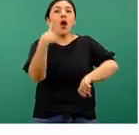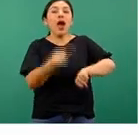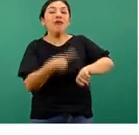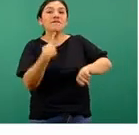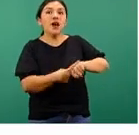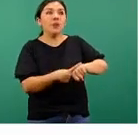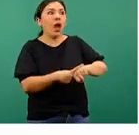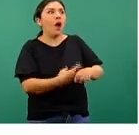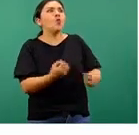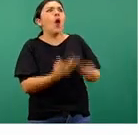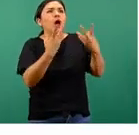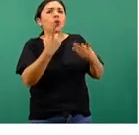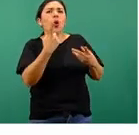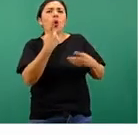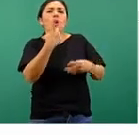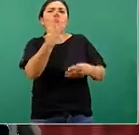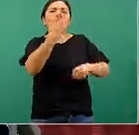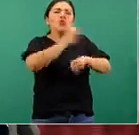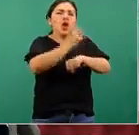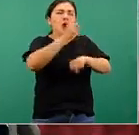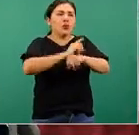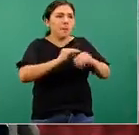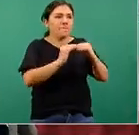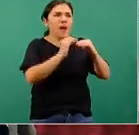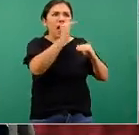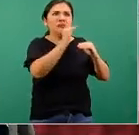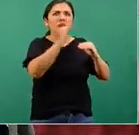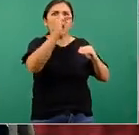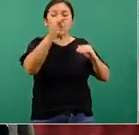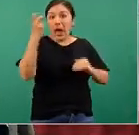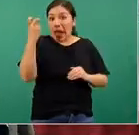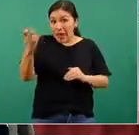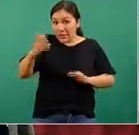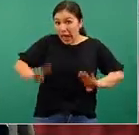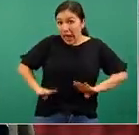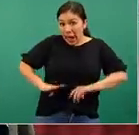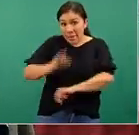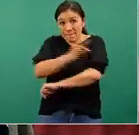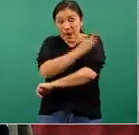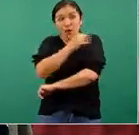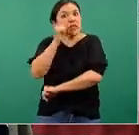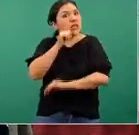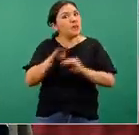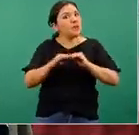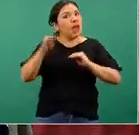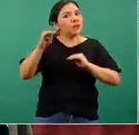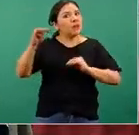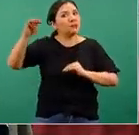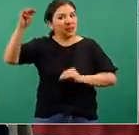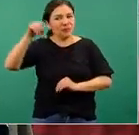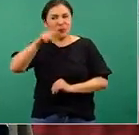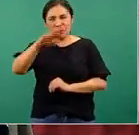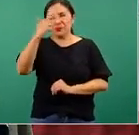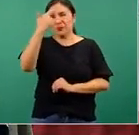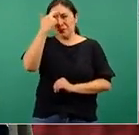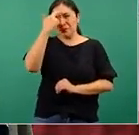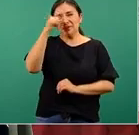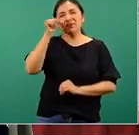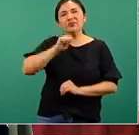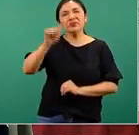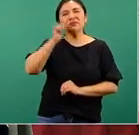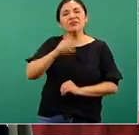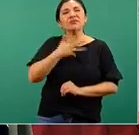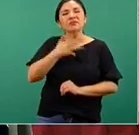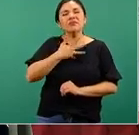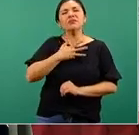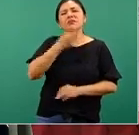acumulada, vemos que va aumentando y siempre va a ir aumentando este número. Recordarán que varias de las fuentes de información han